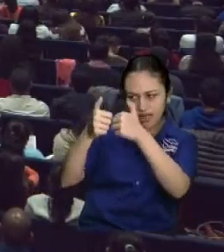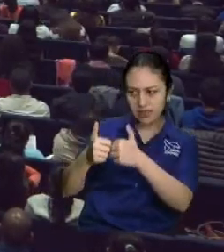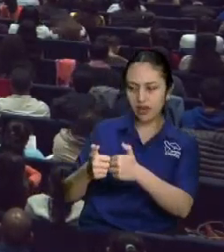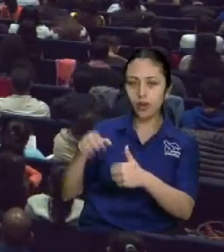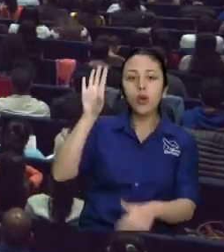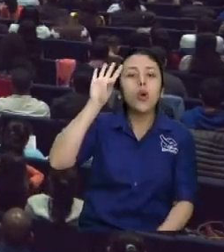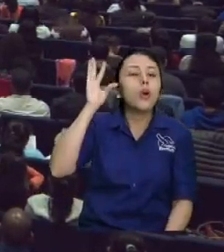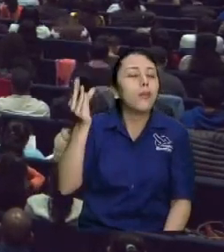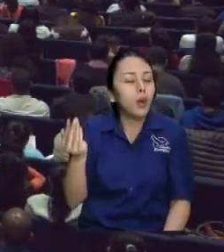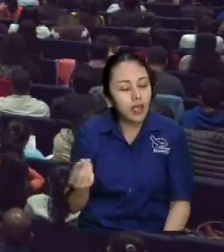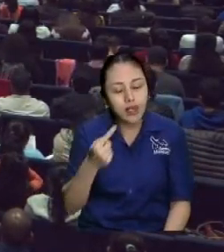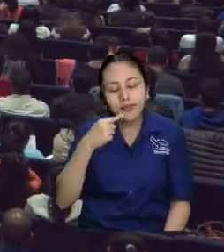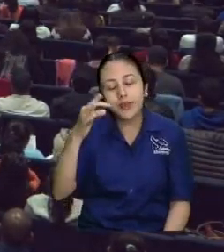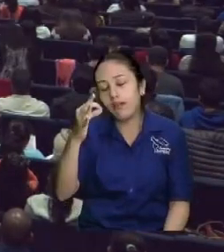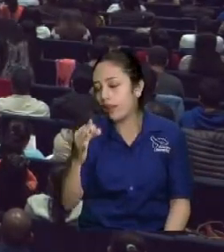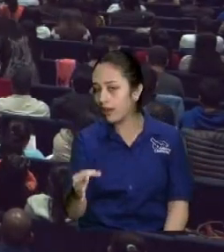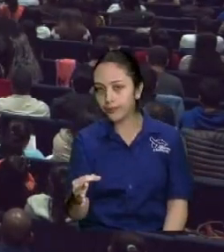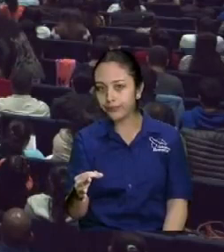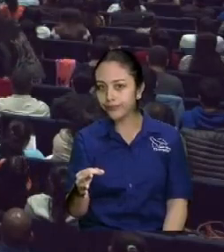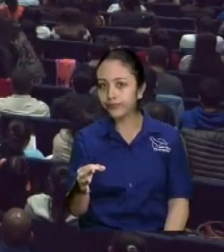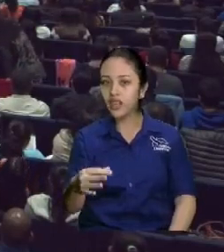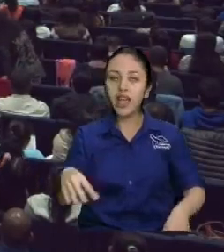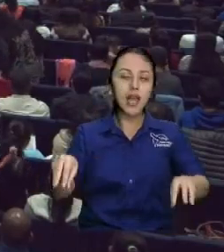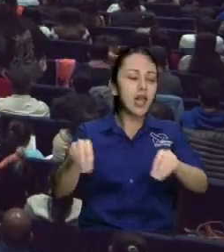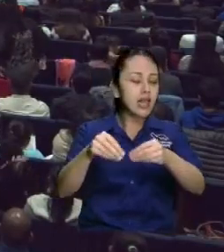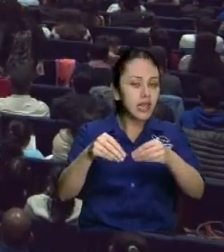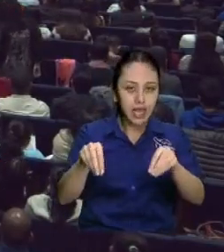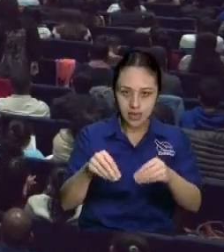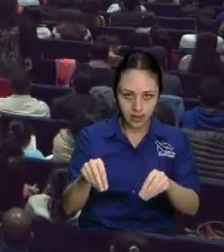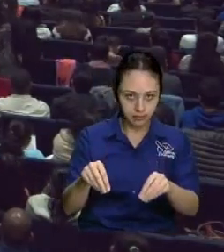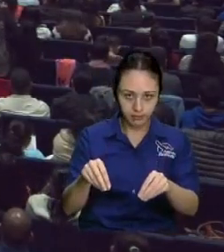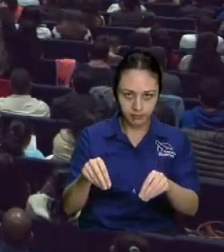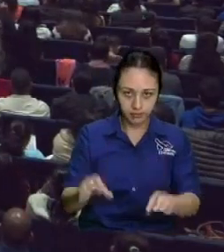sinceros. Mire, pues, ninguno que esté peleado con su